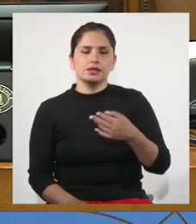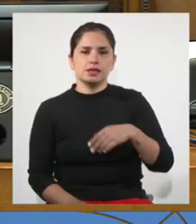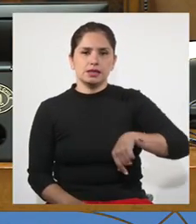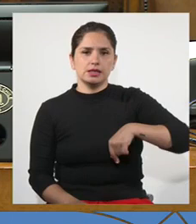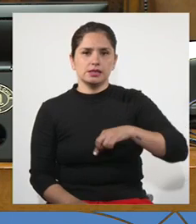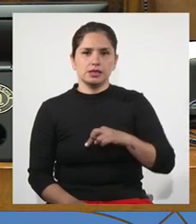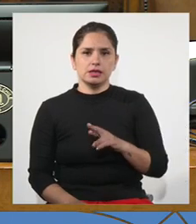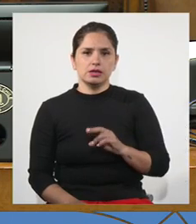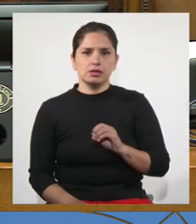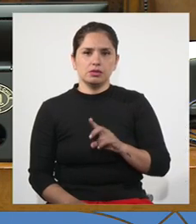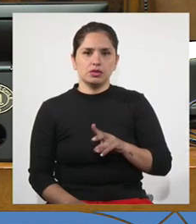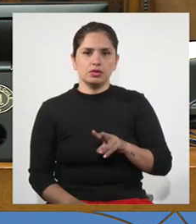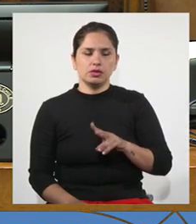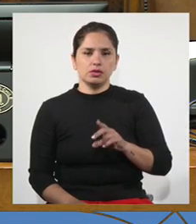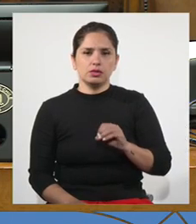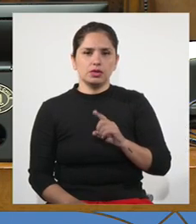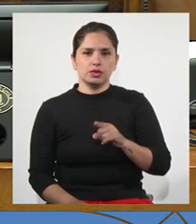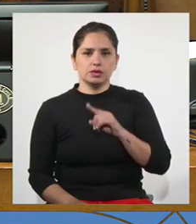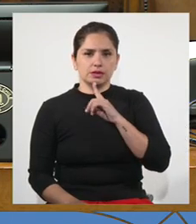Proboste,